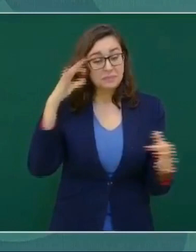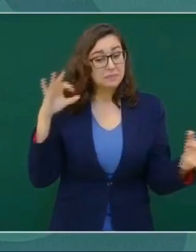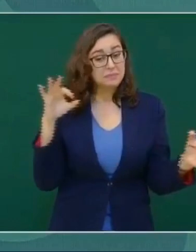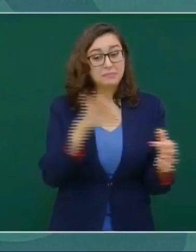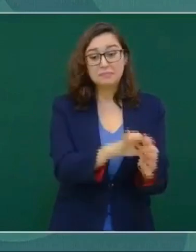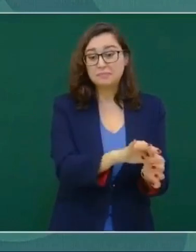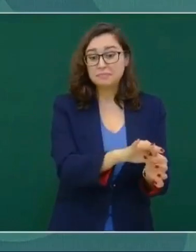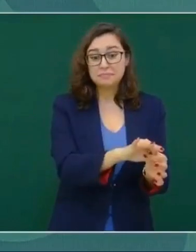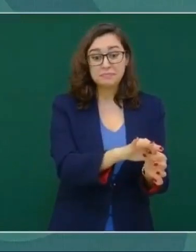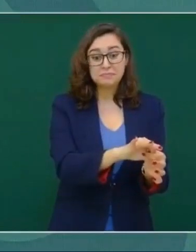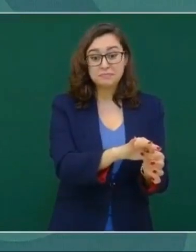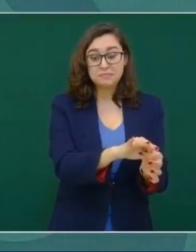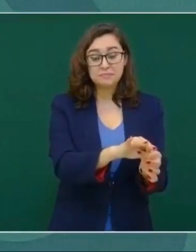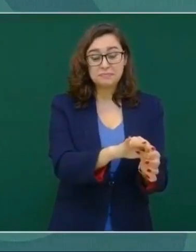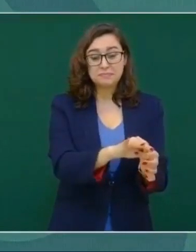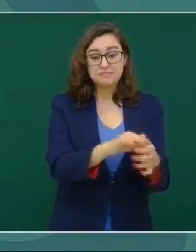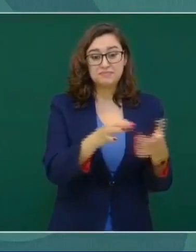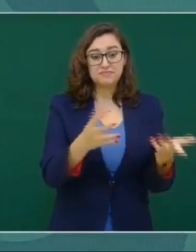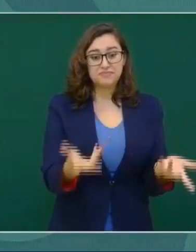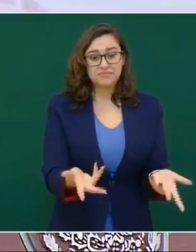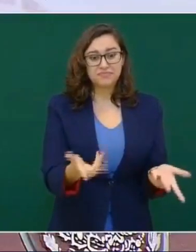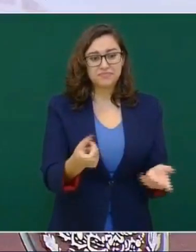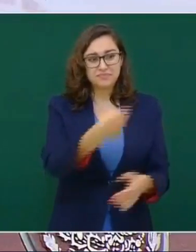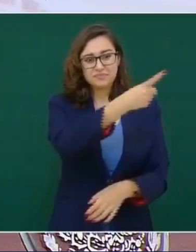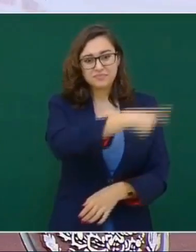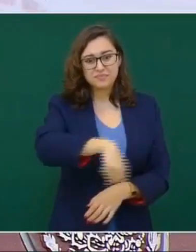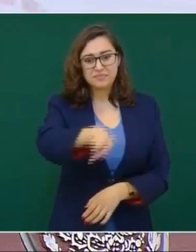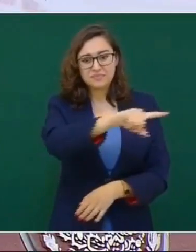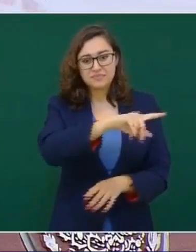es una forma de pensar y de ser.